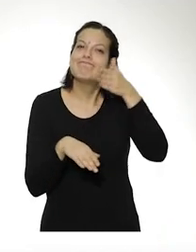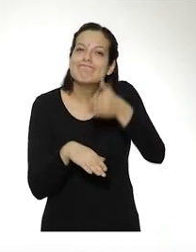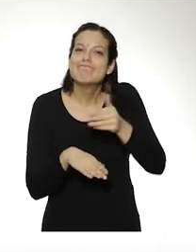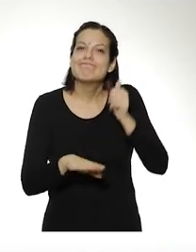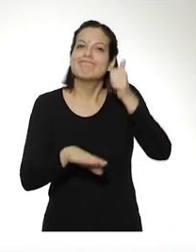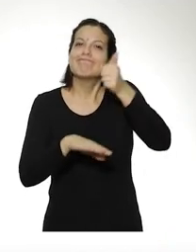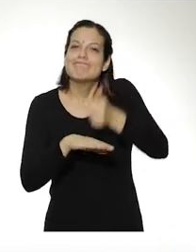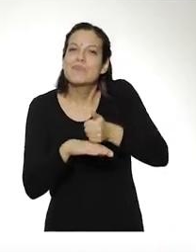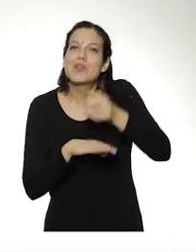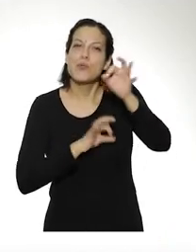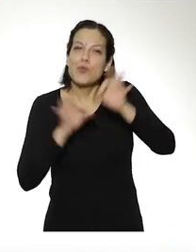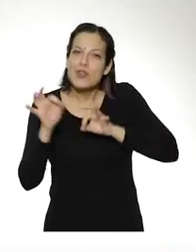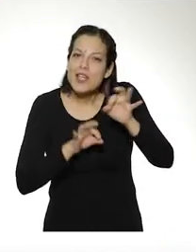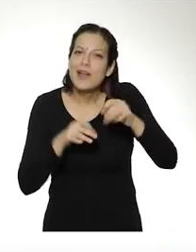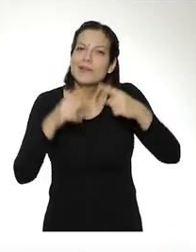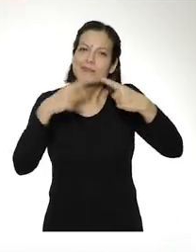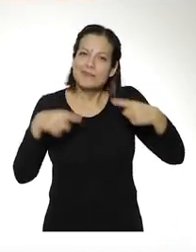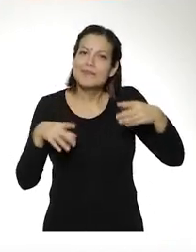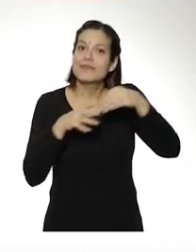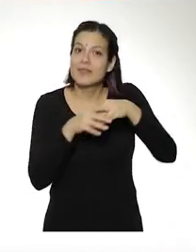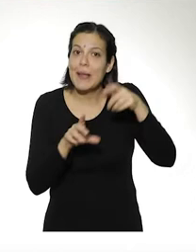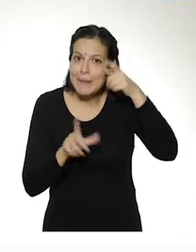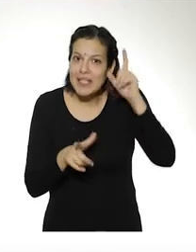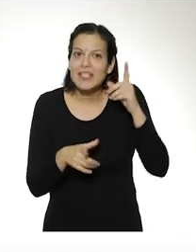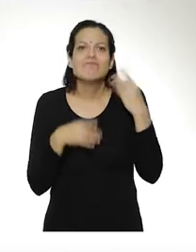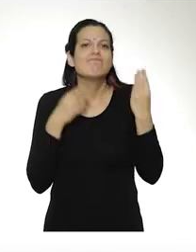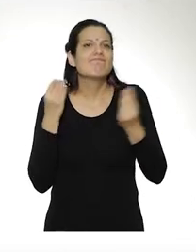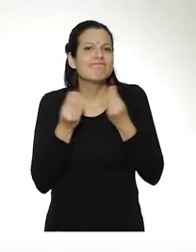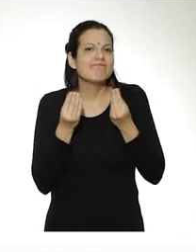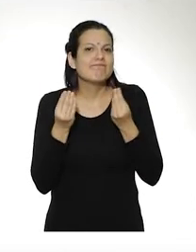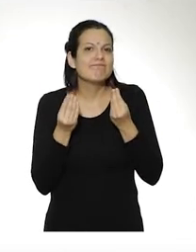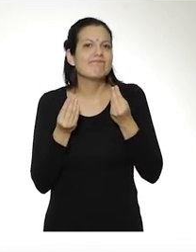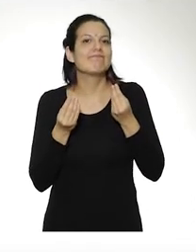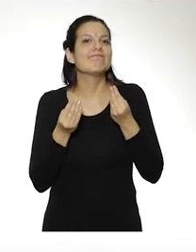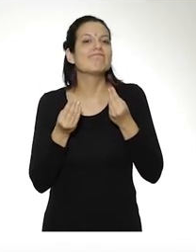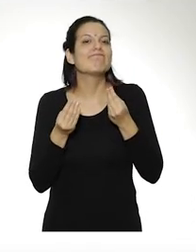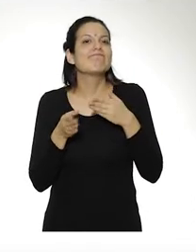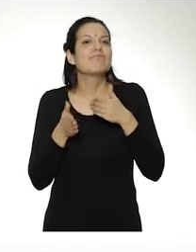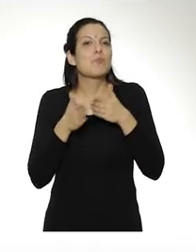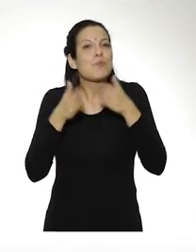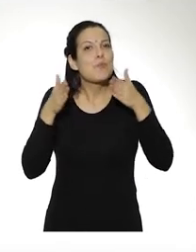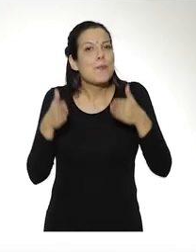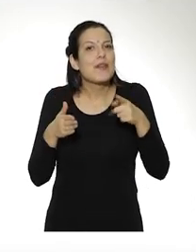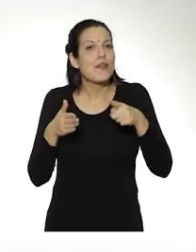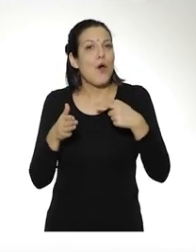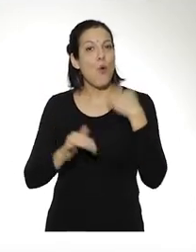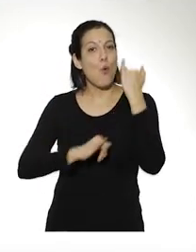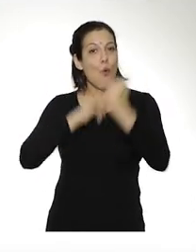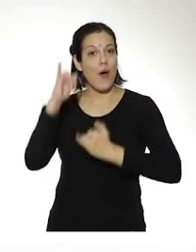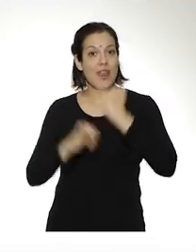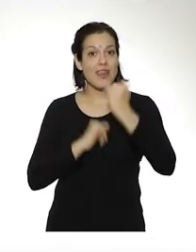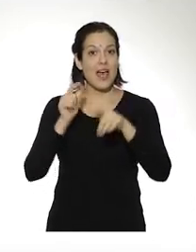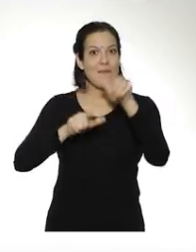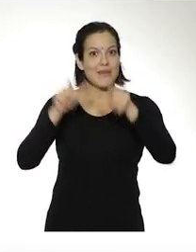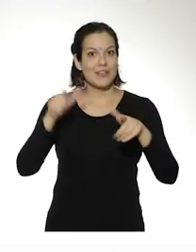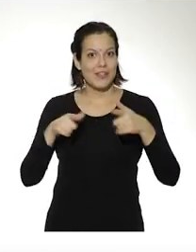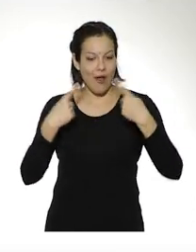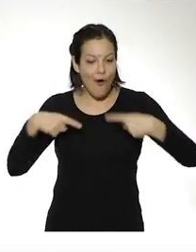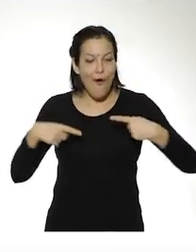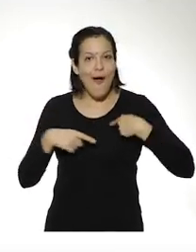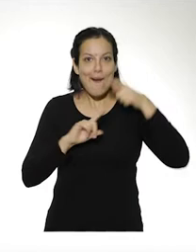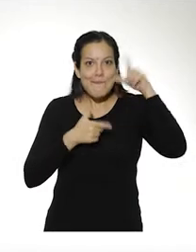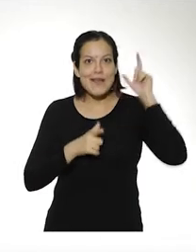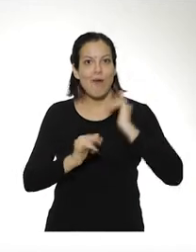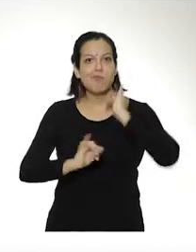en estos diferentes proyectos y tener estas experiencias es el momento en el que uno le cuenta a la gente todo lo que vivió,